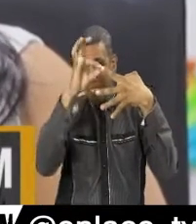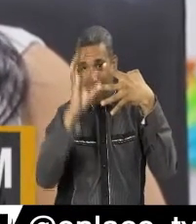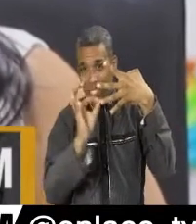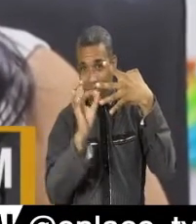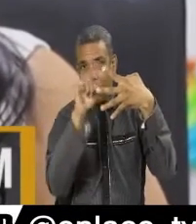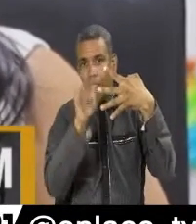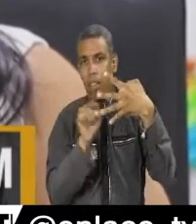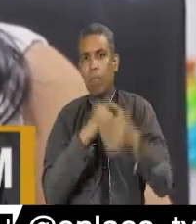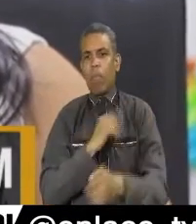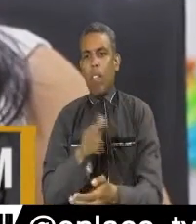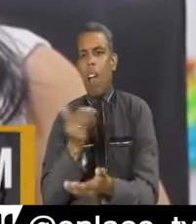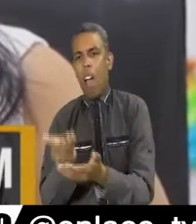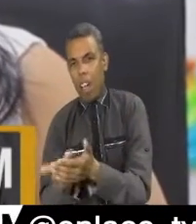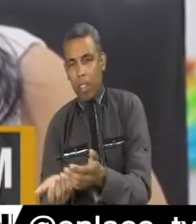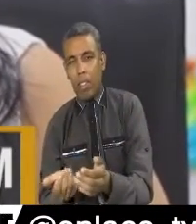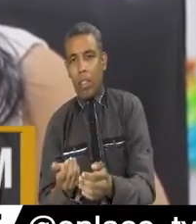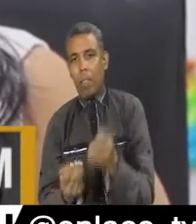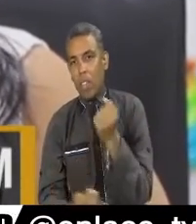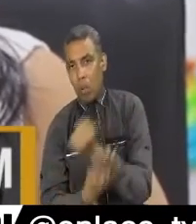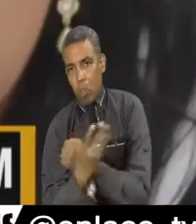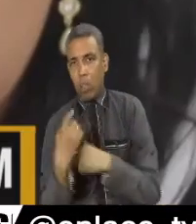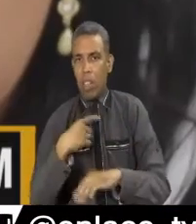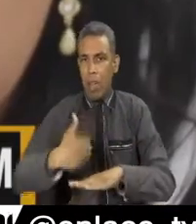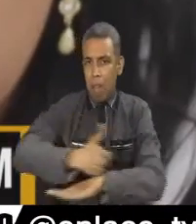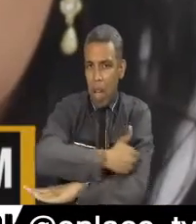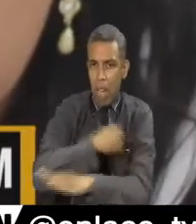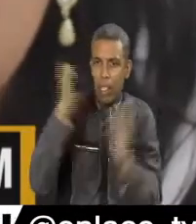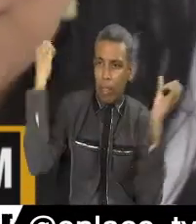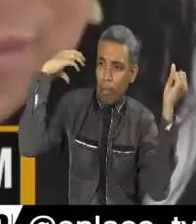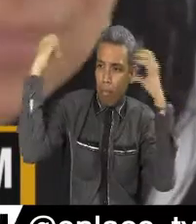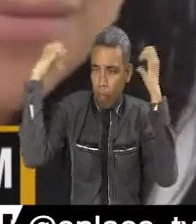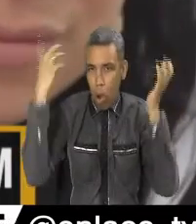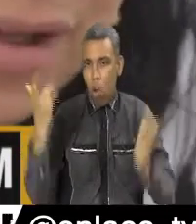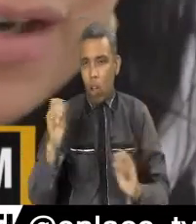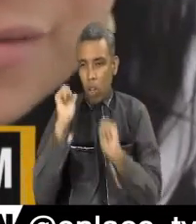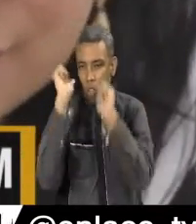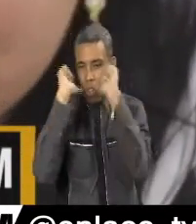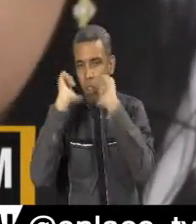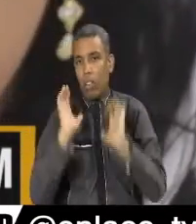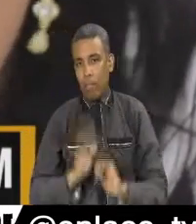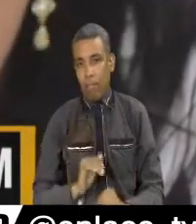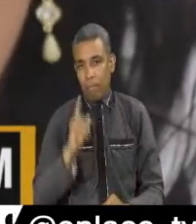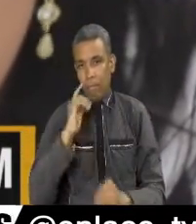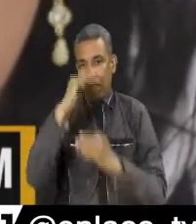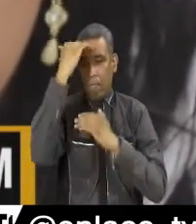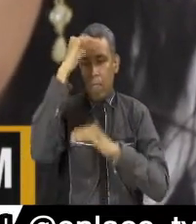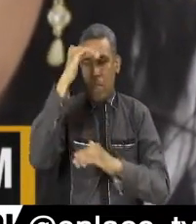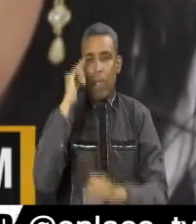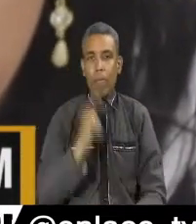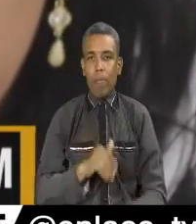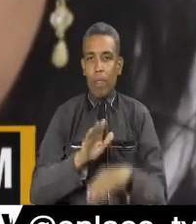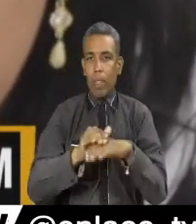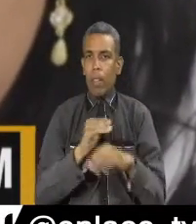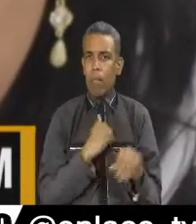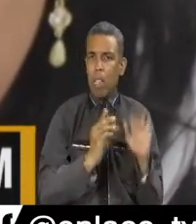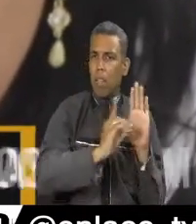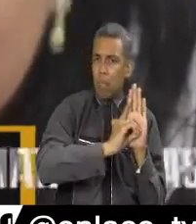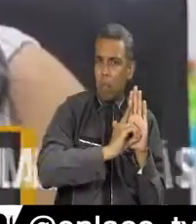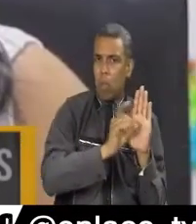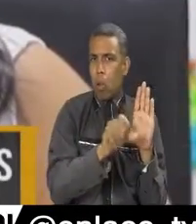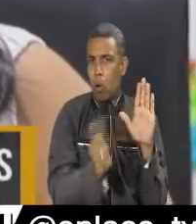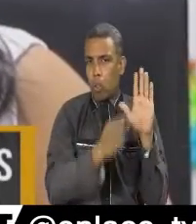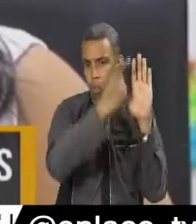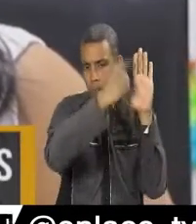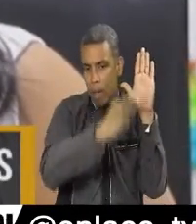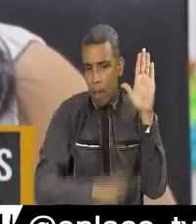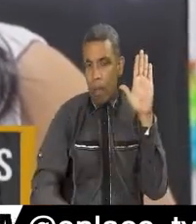discotecas, clubes, hasta las 4 de la mañana. La funcionaria aseguró que las demás disposiciones del decreto siguen vigentes. El